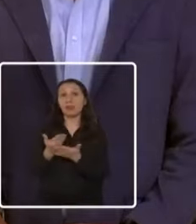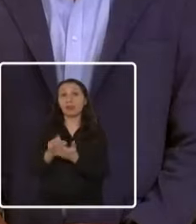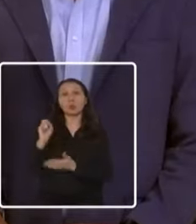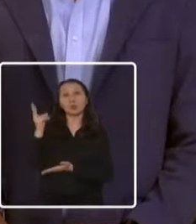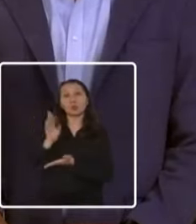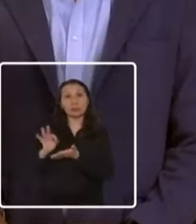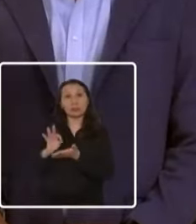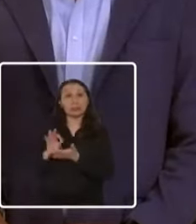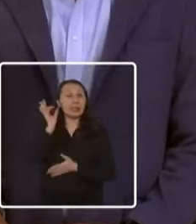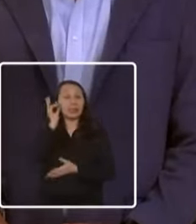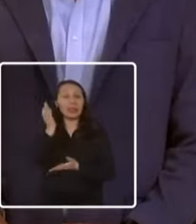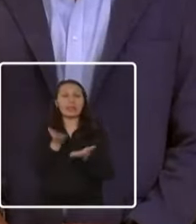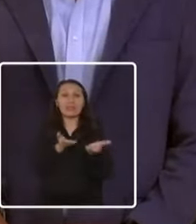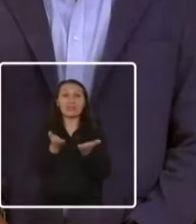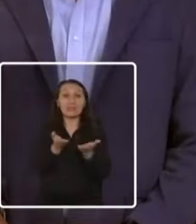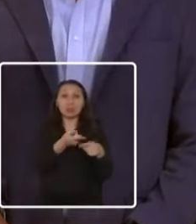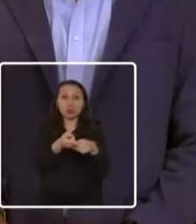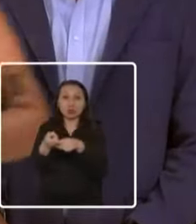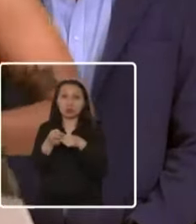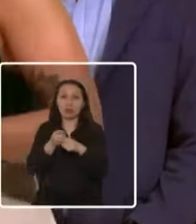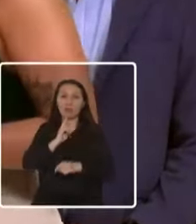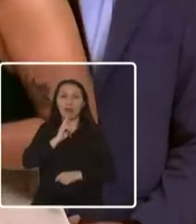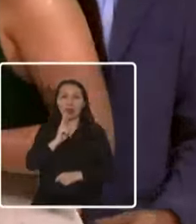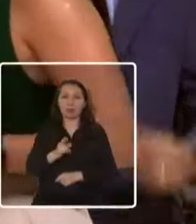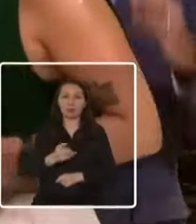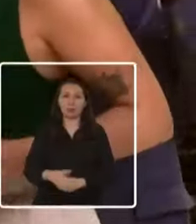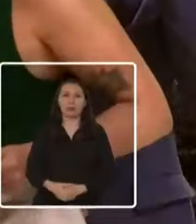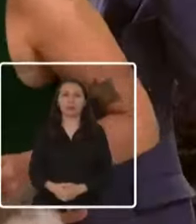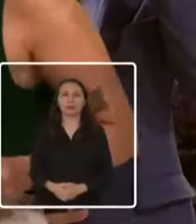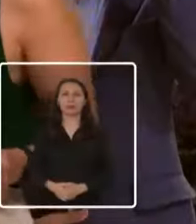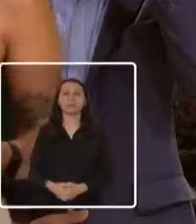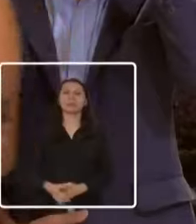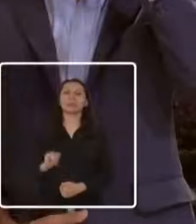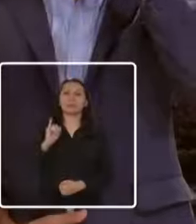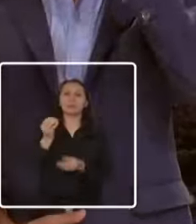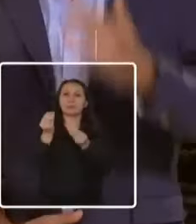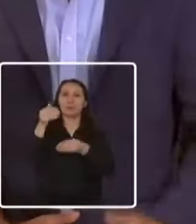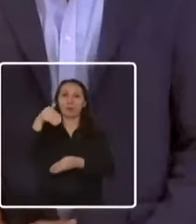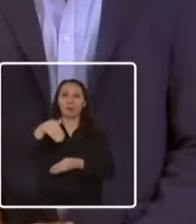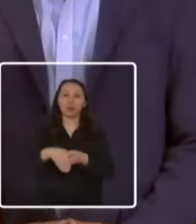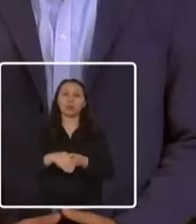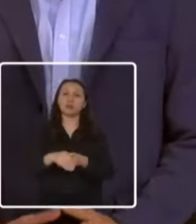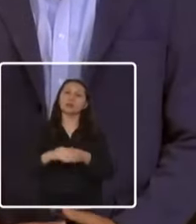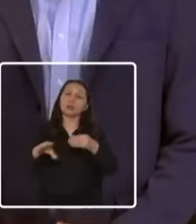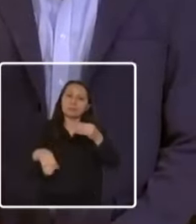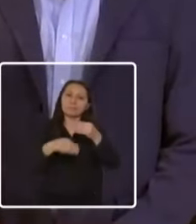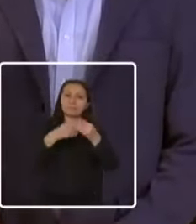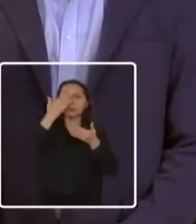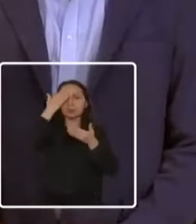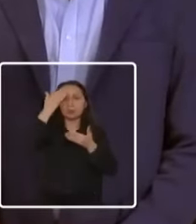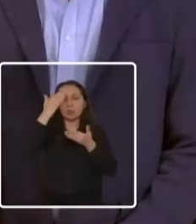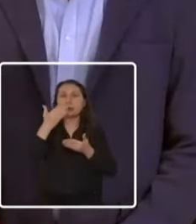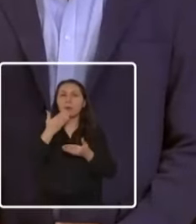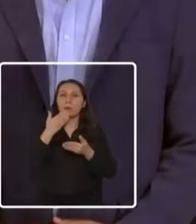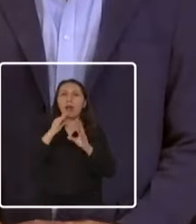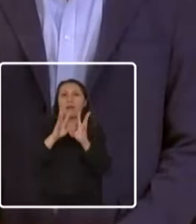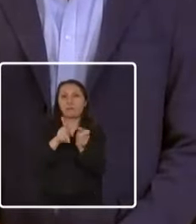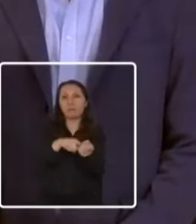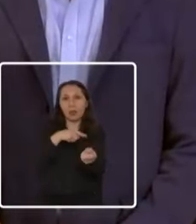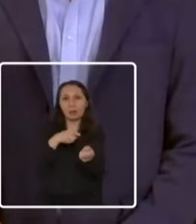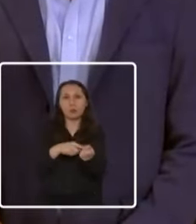la subsecretaria de Servicios Sociales para que responda. Sí, muy buenas tardes. Nos sumamos a los saludos también a